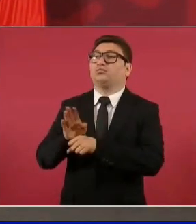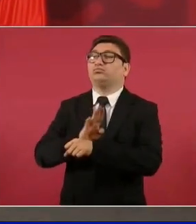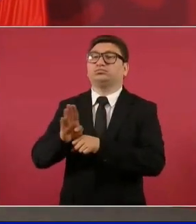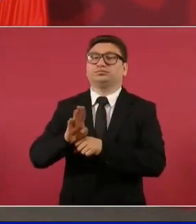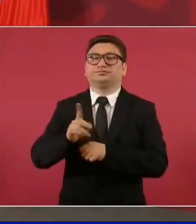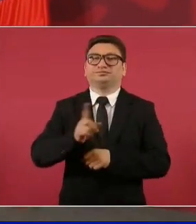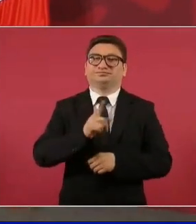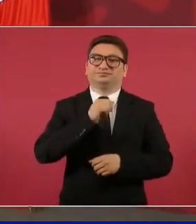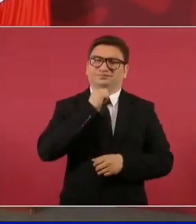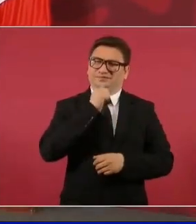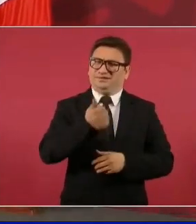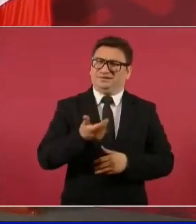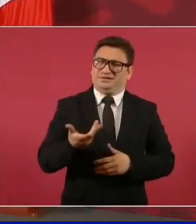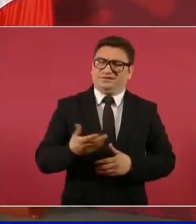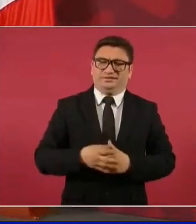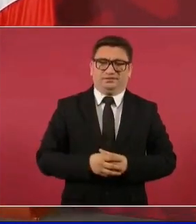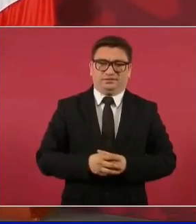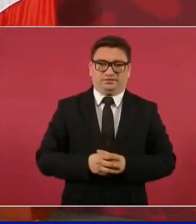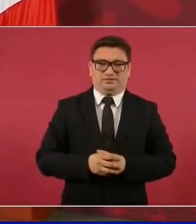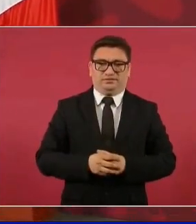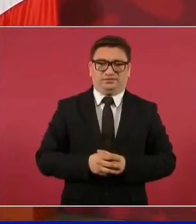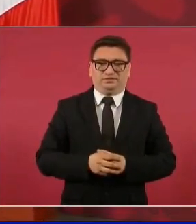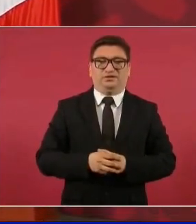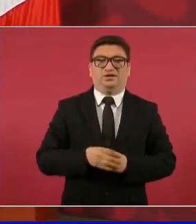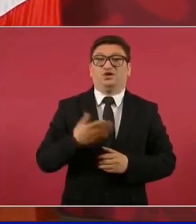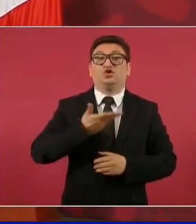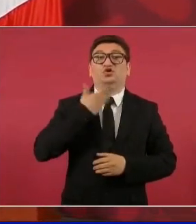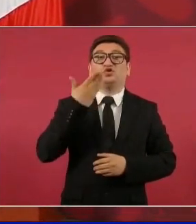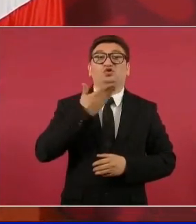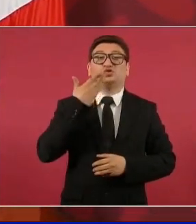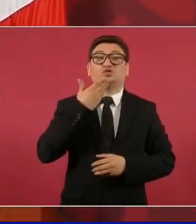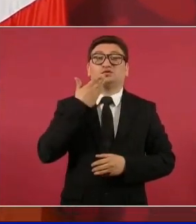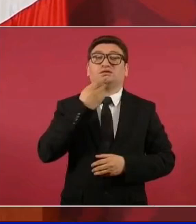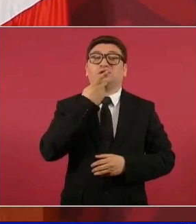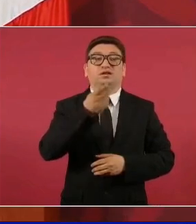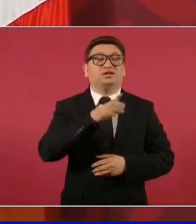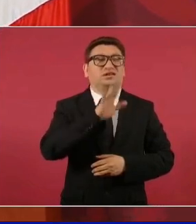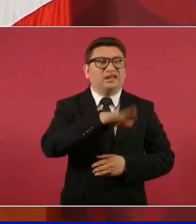No seas tonto, aprovecha.